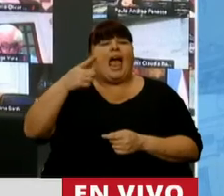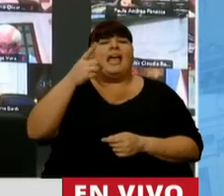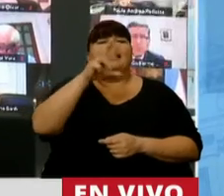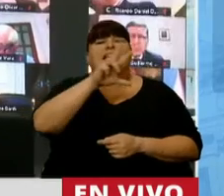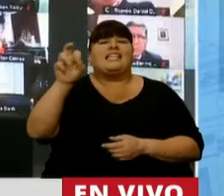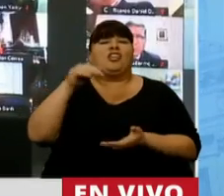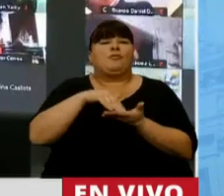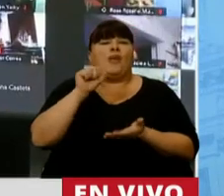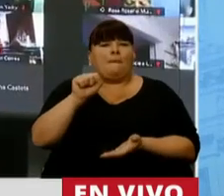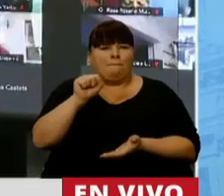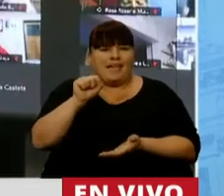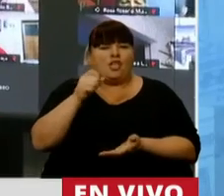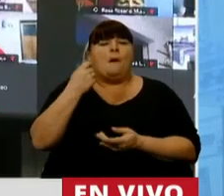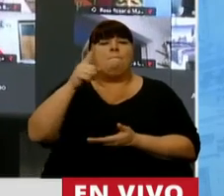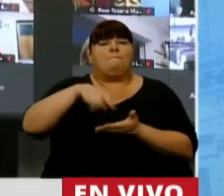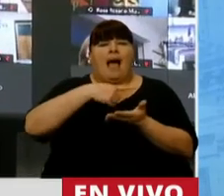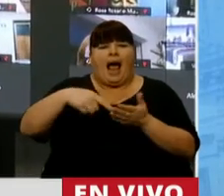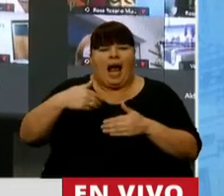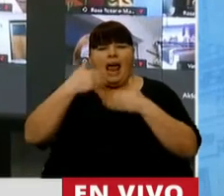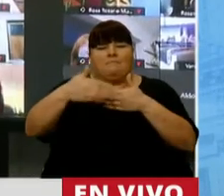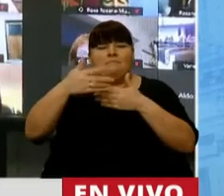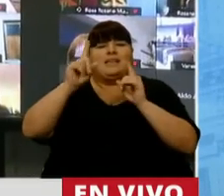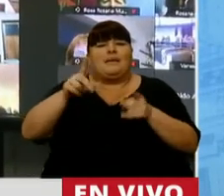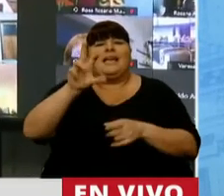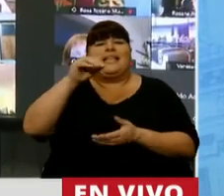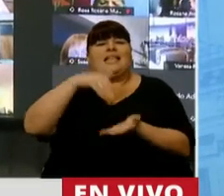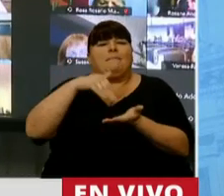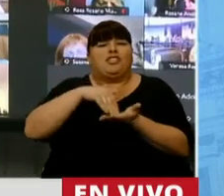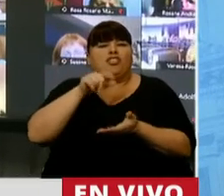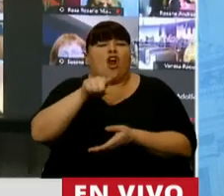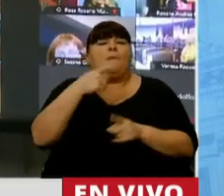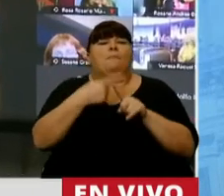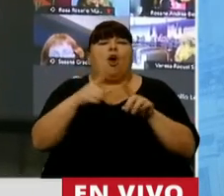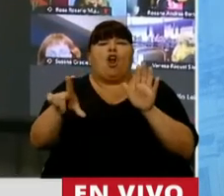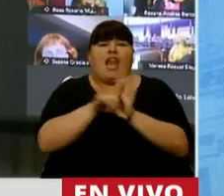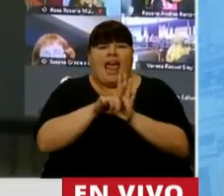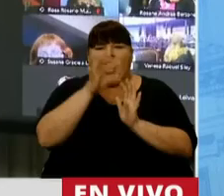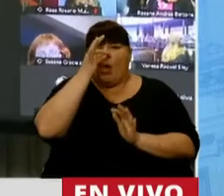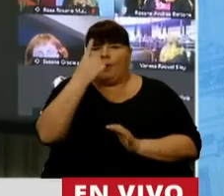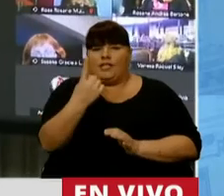300 millones de pesos en erogaciones figurativas y más de 30 millones específicos por la ley